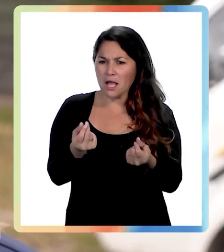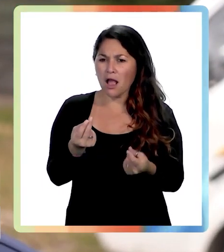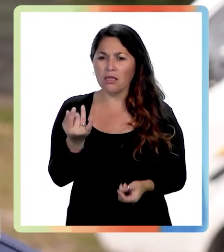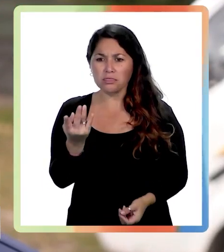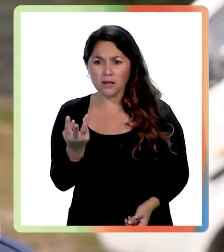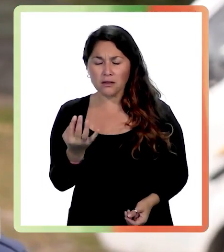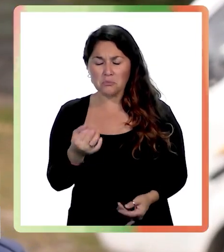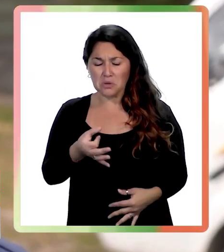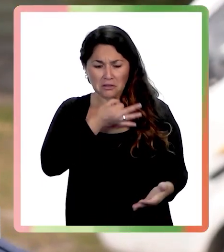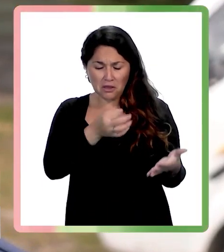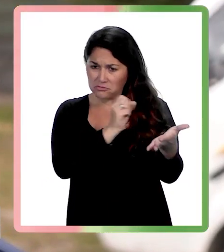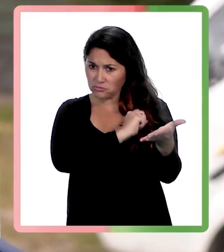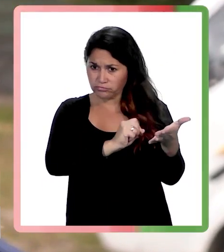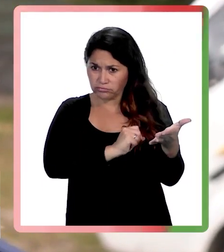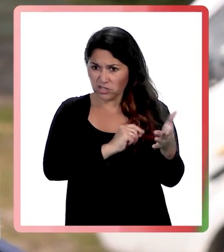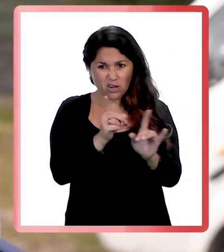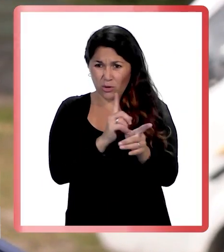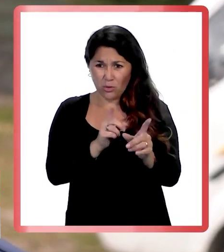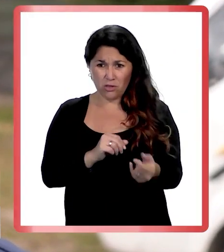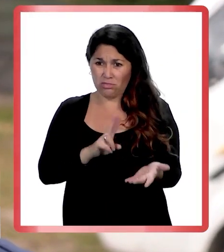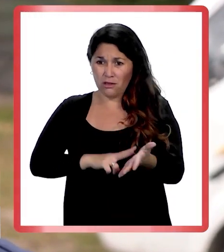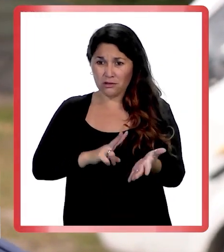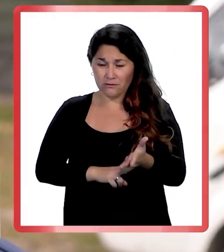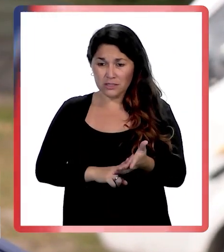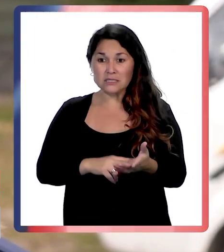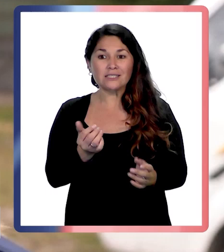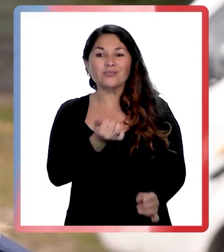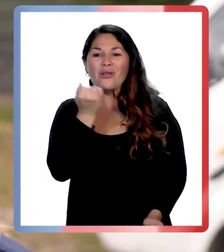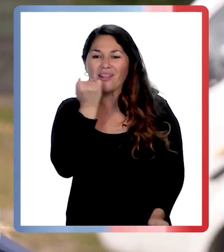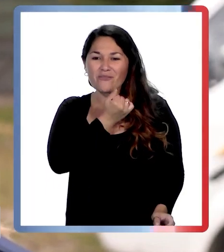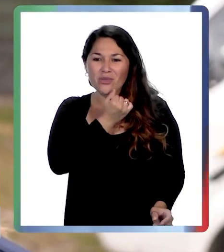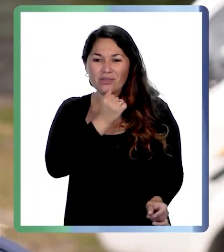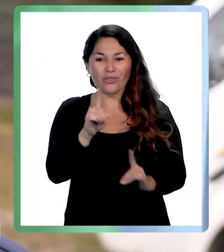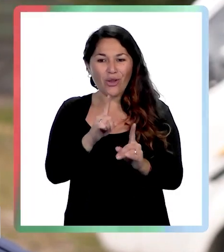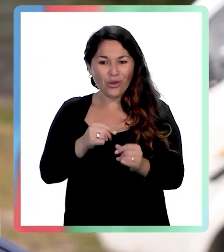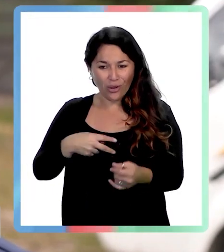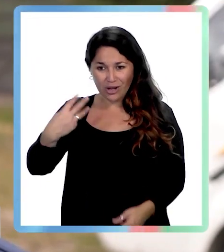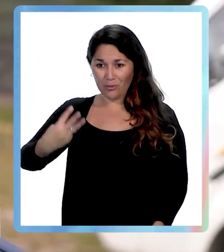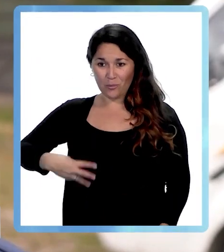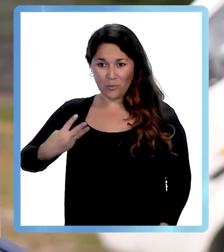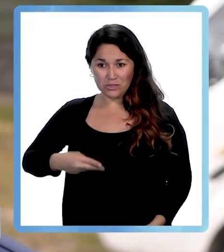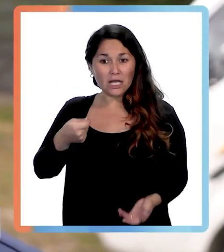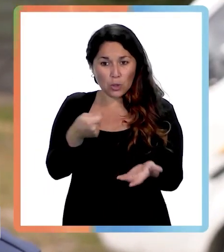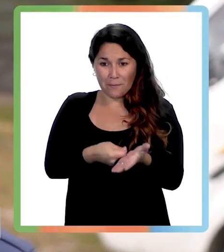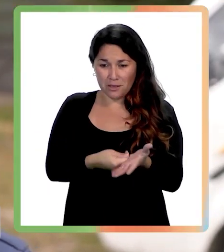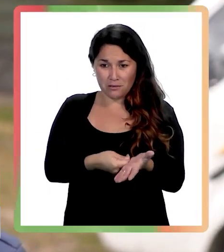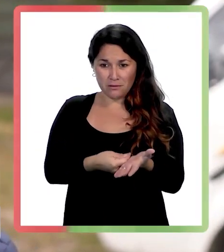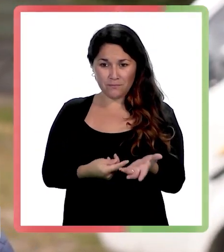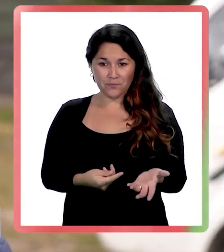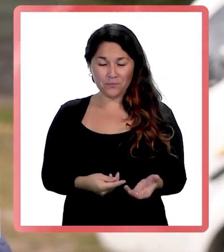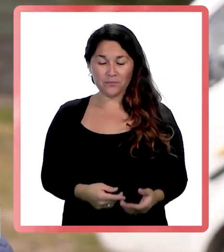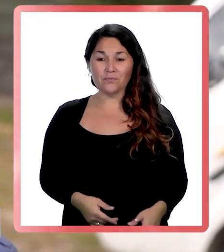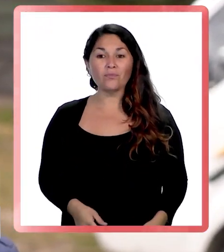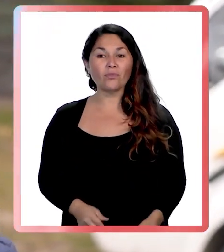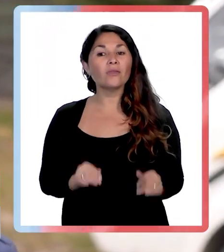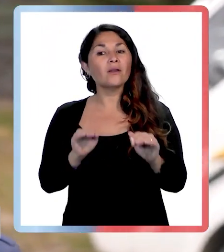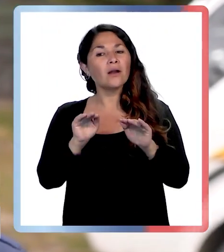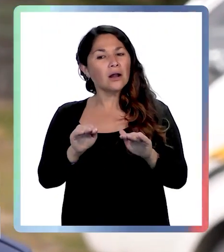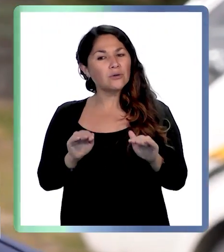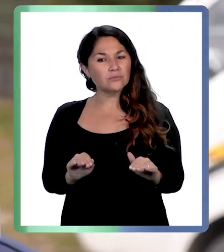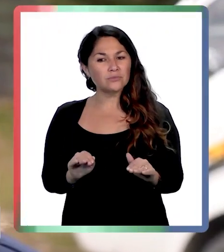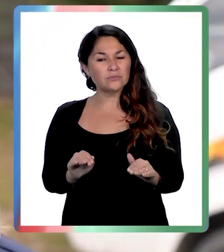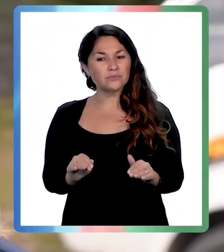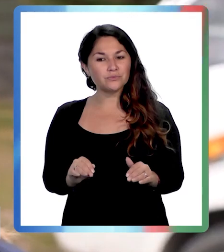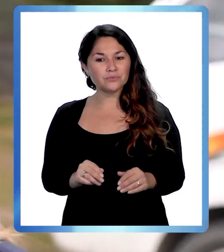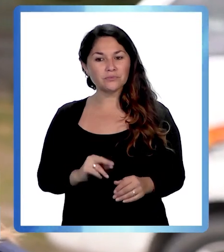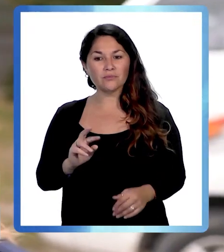se señalan, no son los correctos ni tampoco corresponde al municipio que efectúe su pago. Es por esto